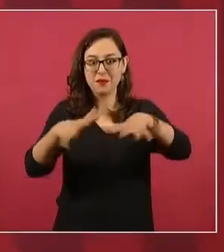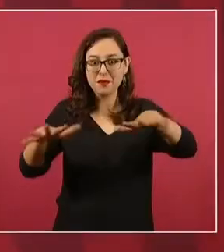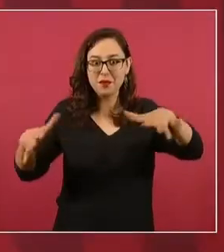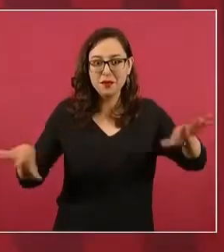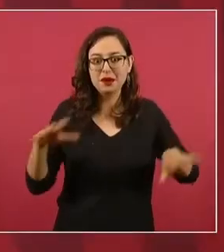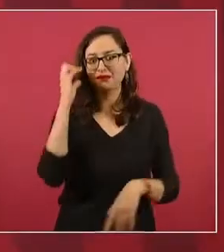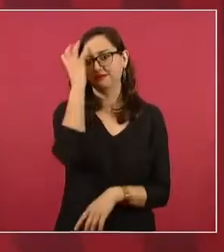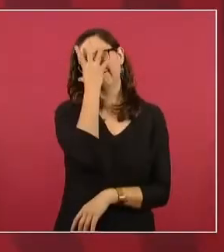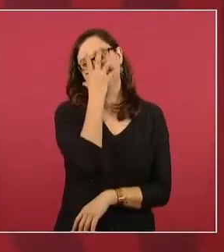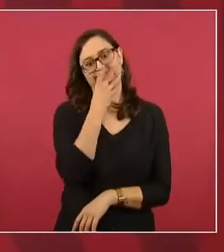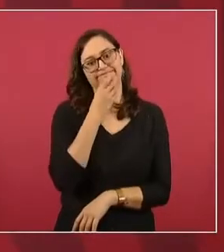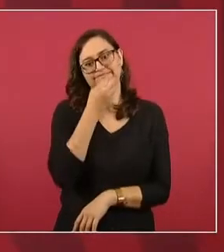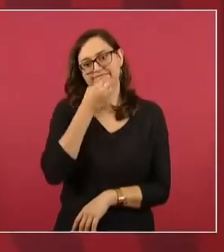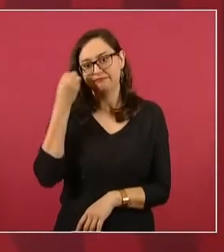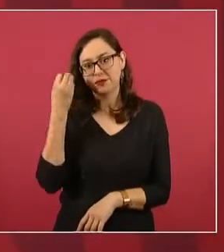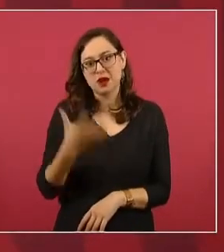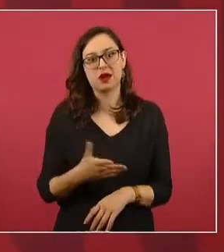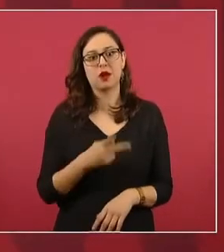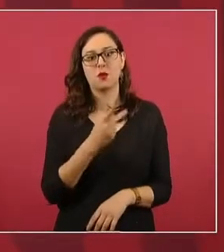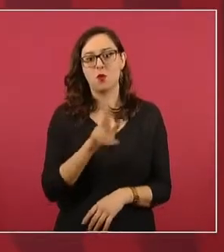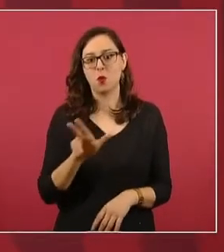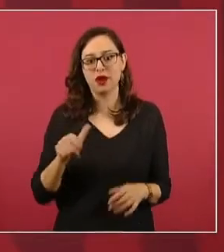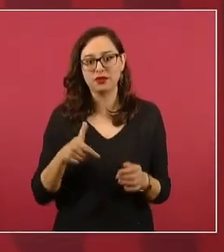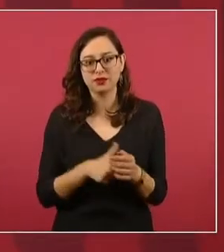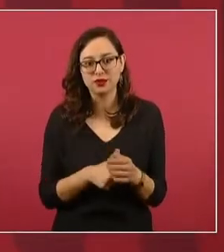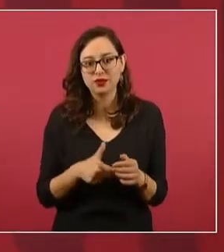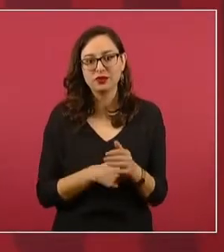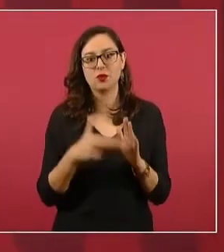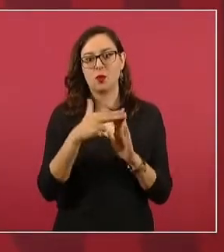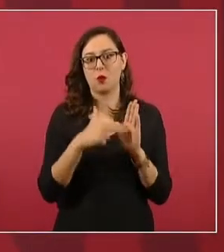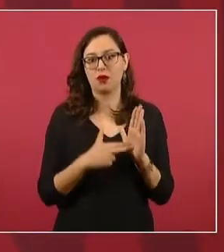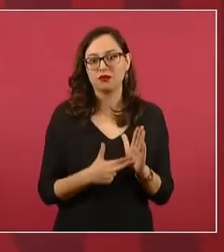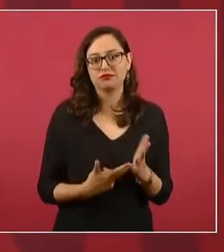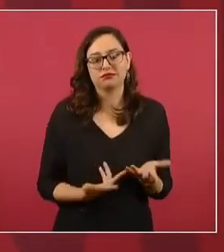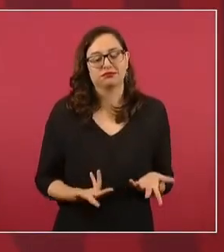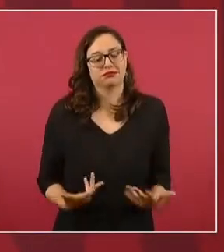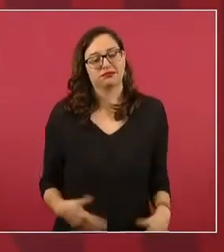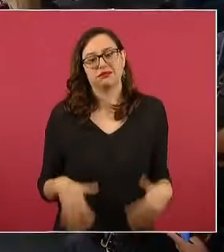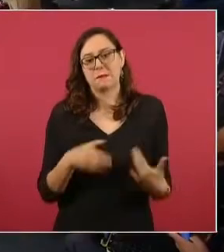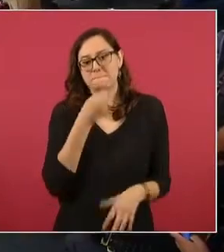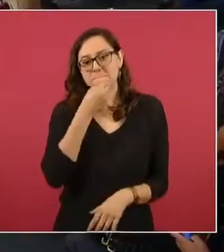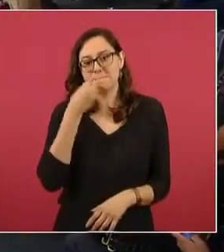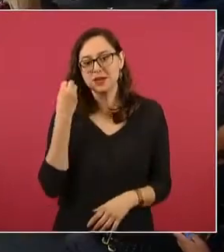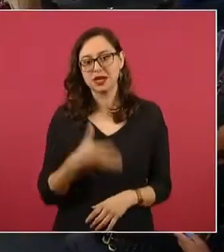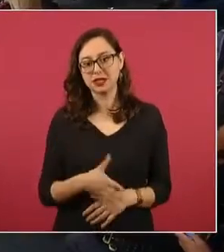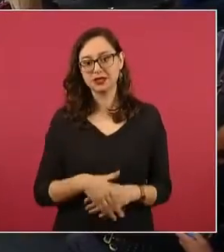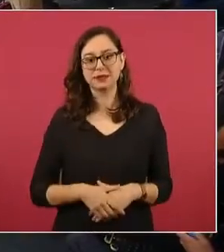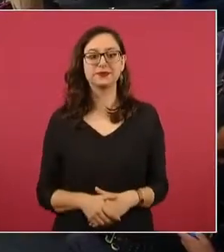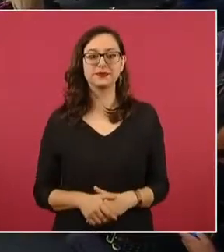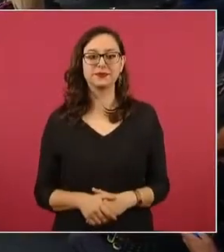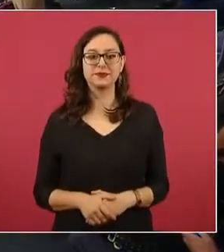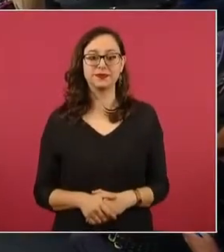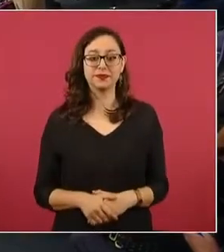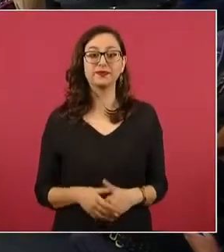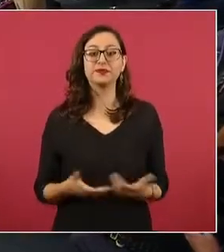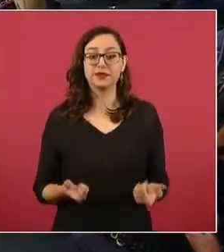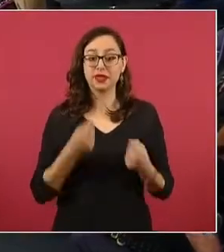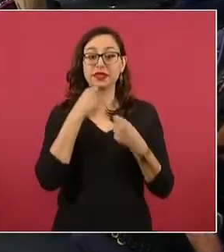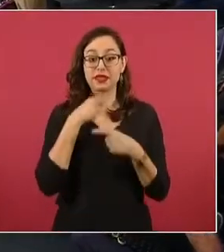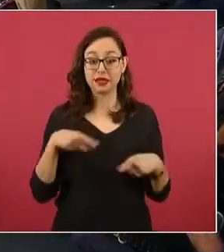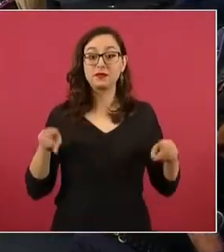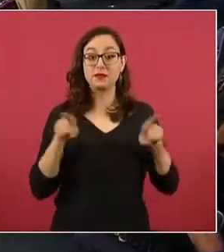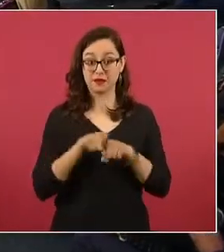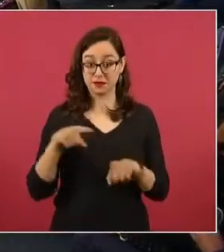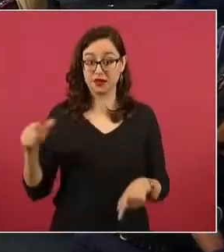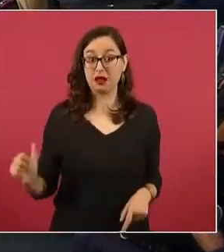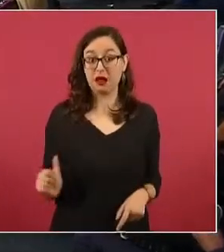Puerto Escondido, Huatulco. Bueno, aquí aprovecho para decir de que ya entregamos